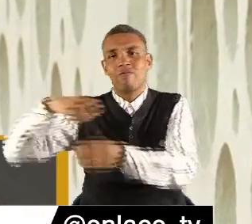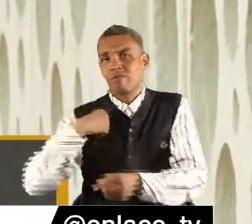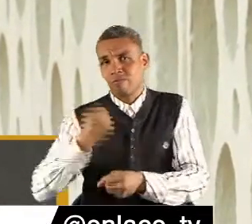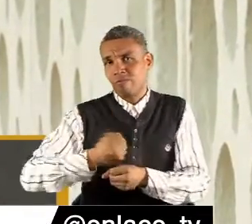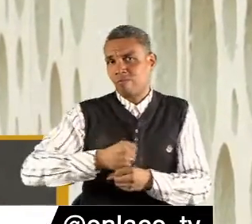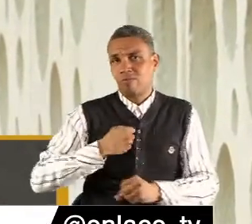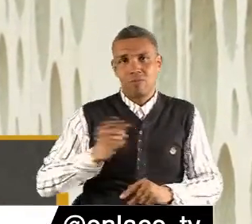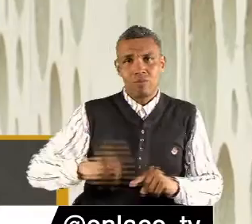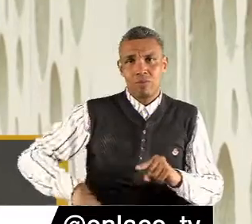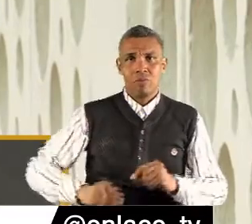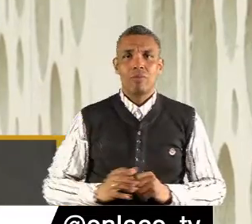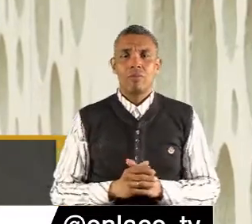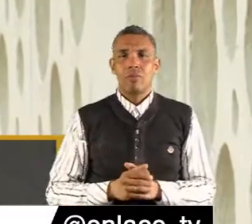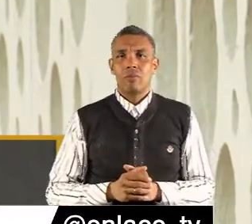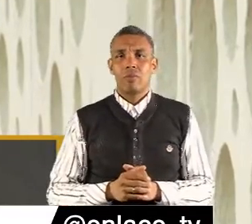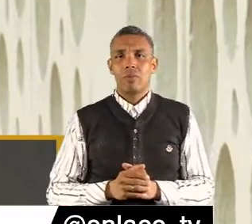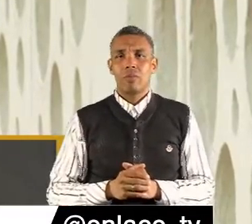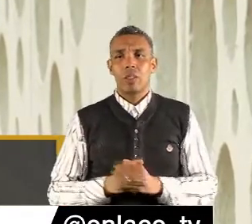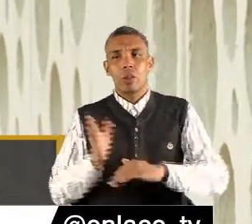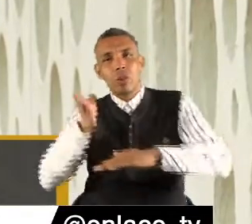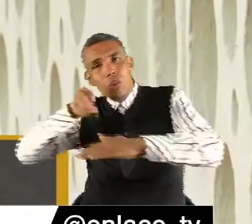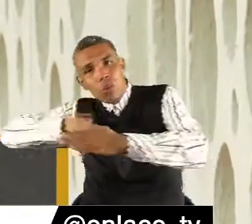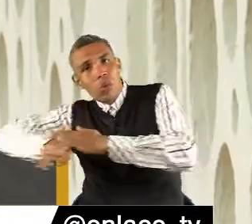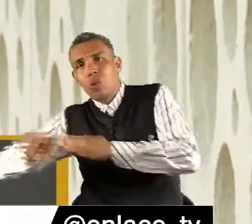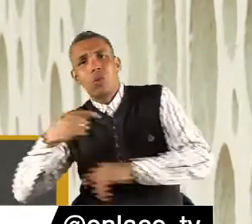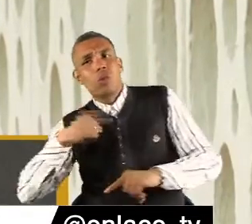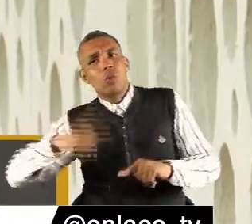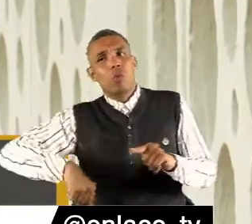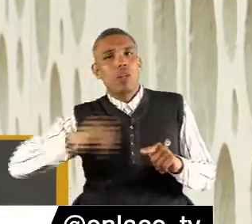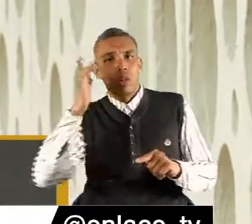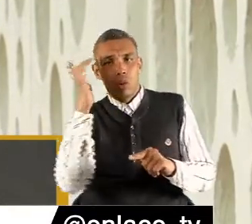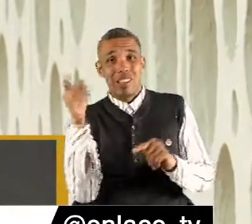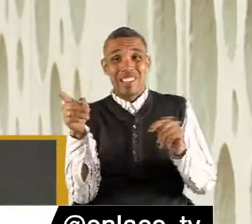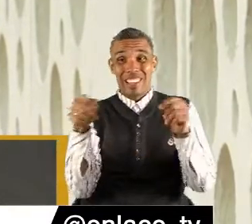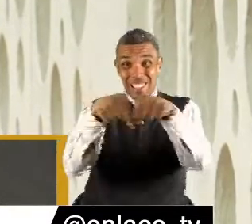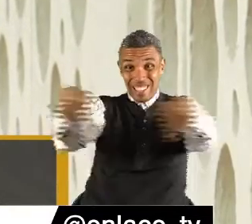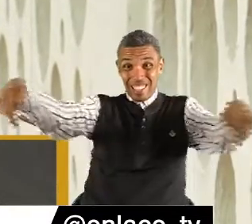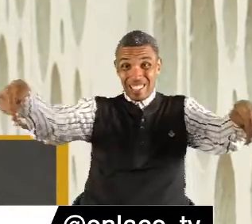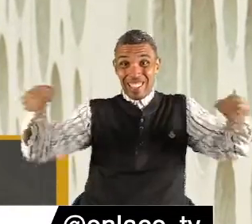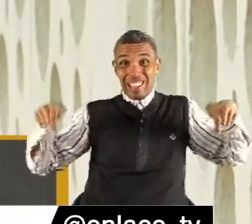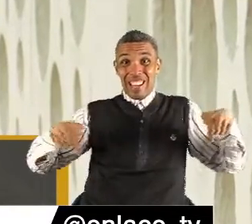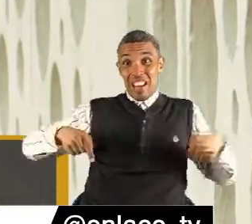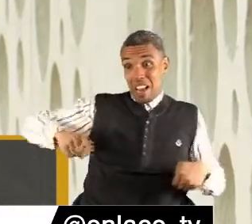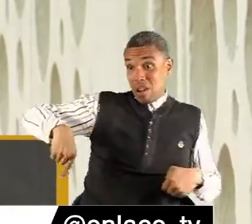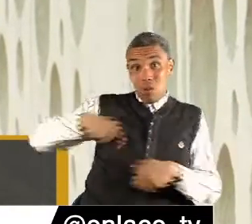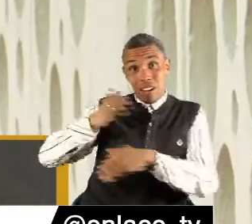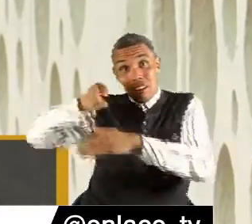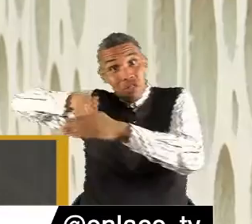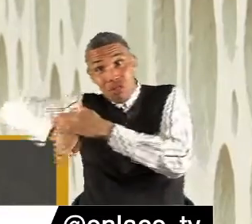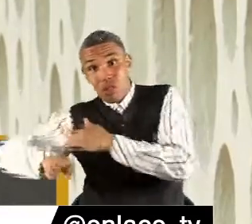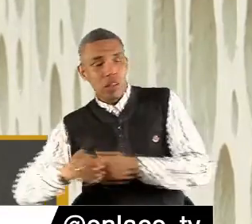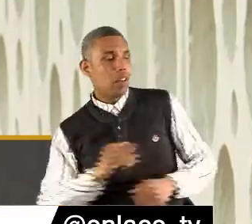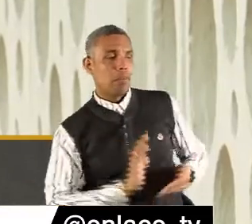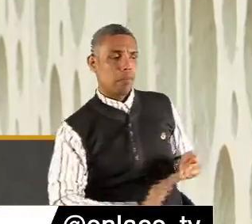siento una nostalgia, una tristeza tan grande que en estos momentos